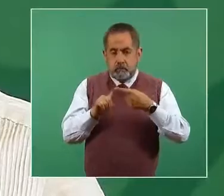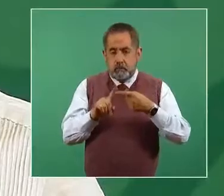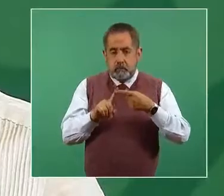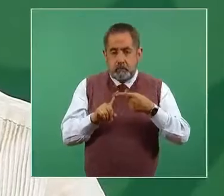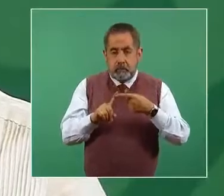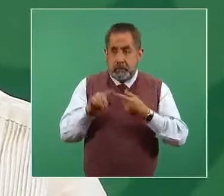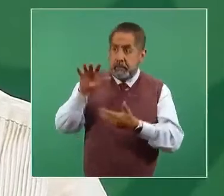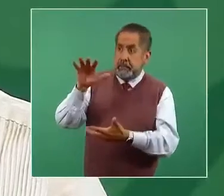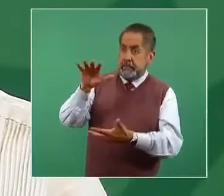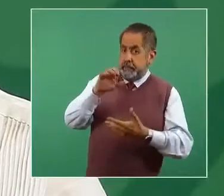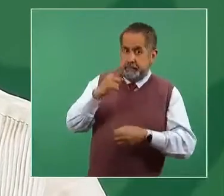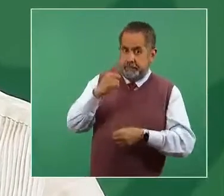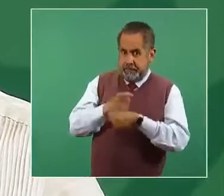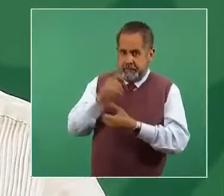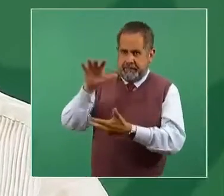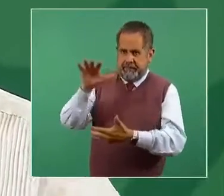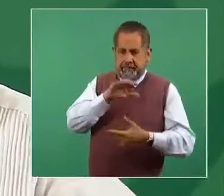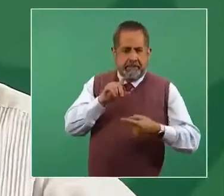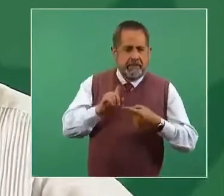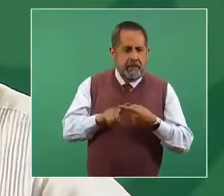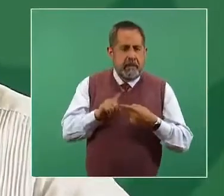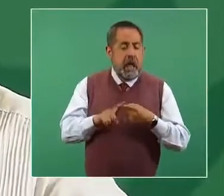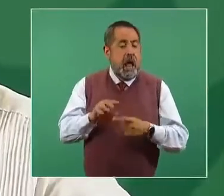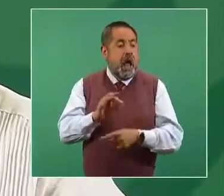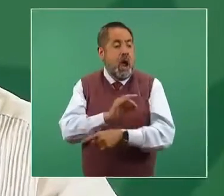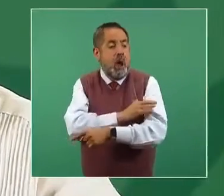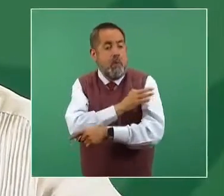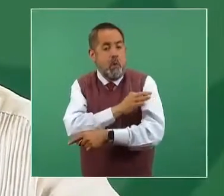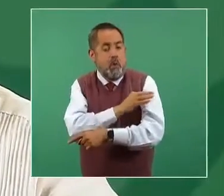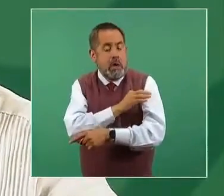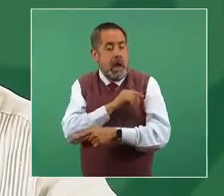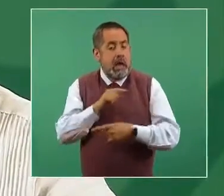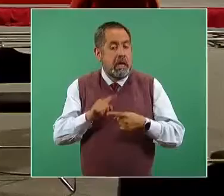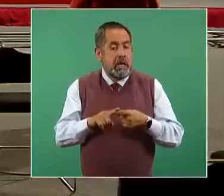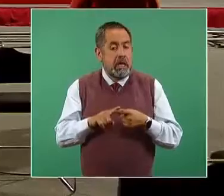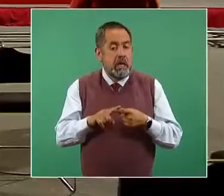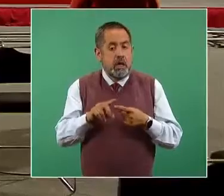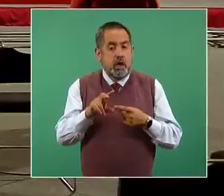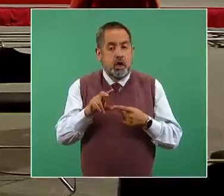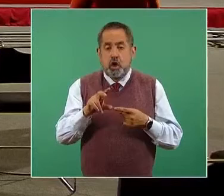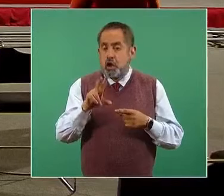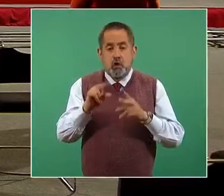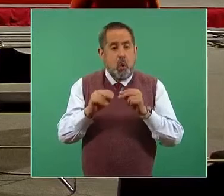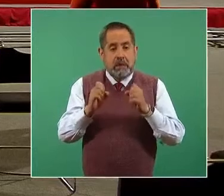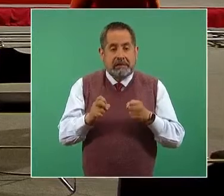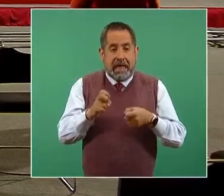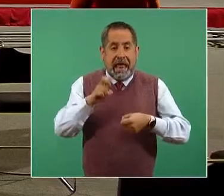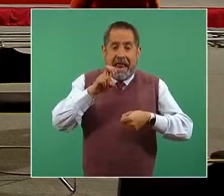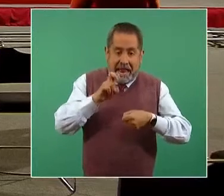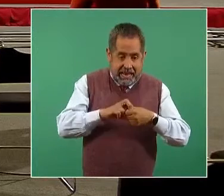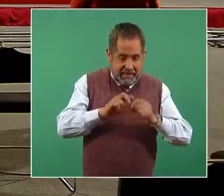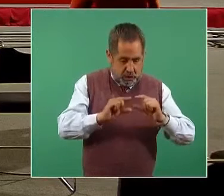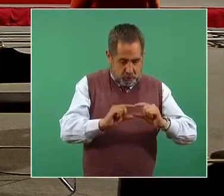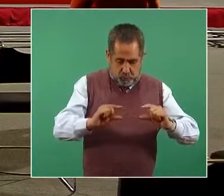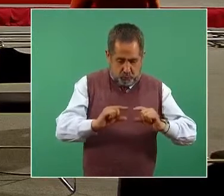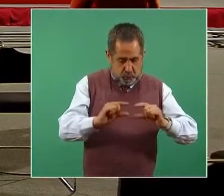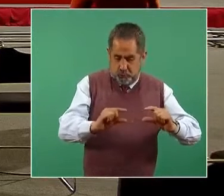la dotación principal, se trata de vacuna que no está envasada, sino llega